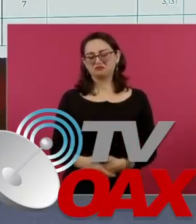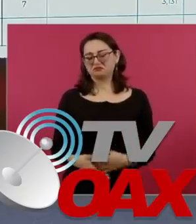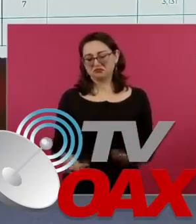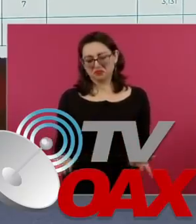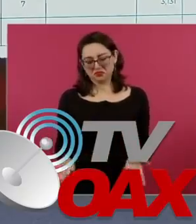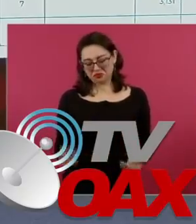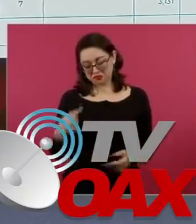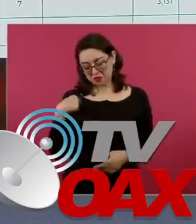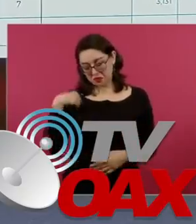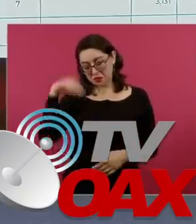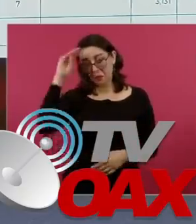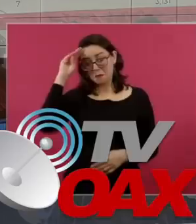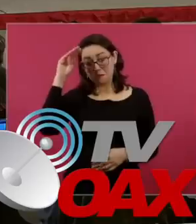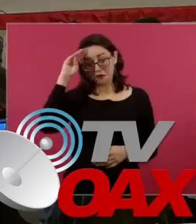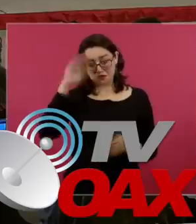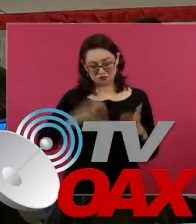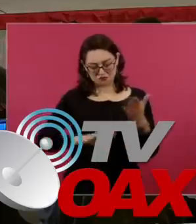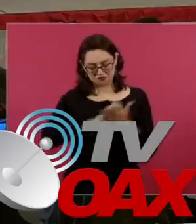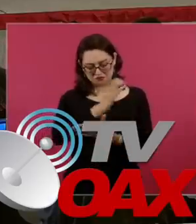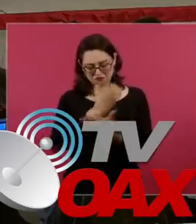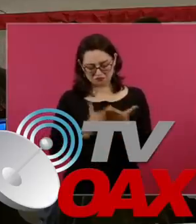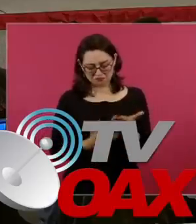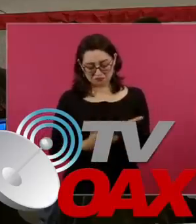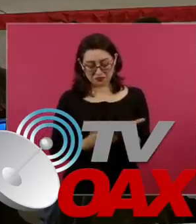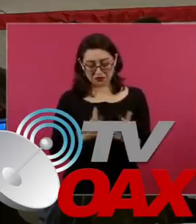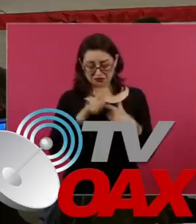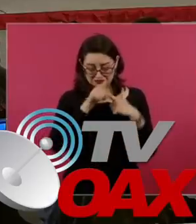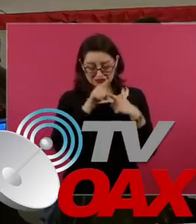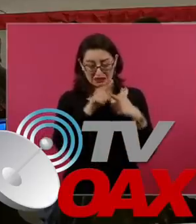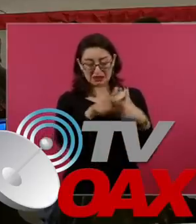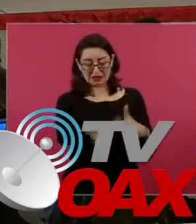vamos a hacer un avalúo